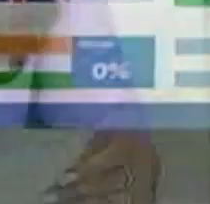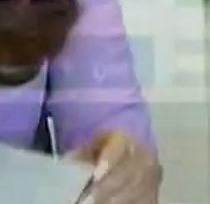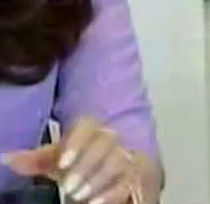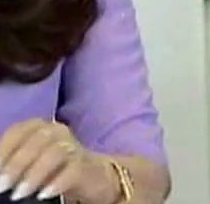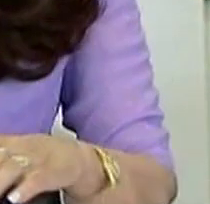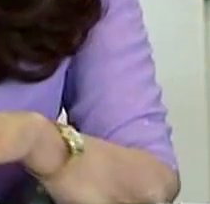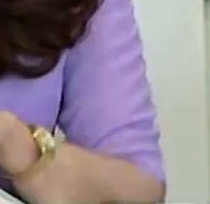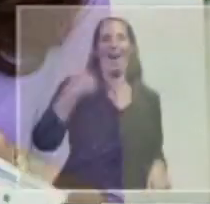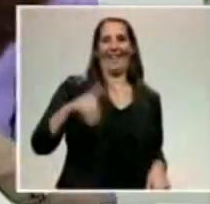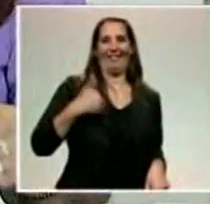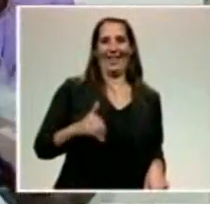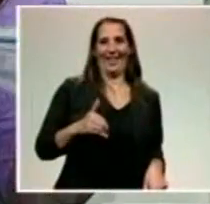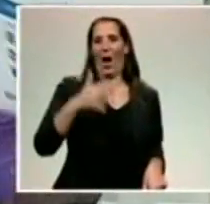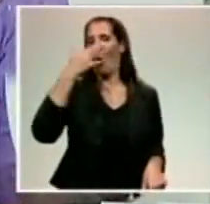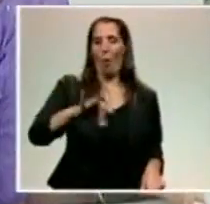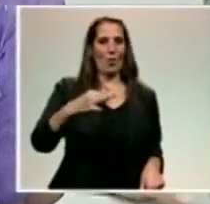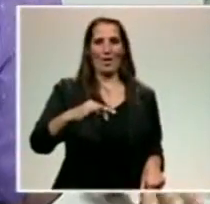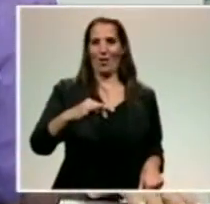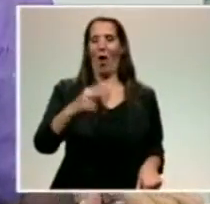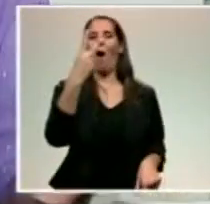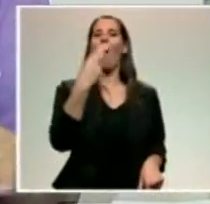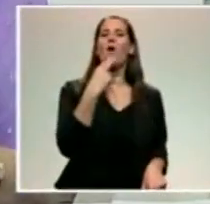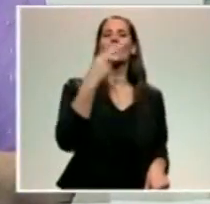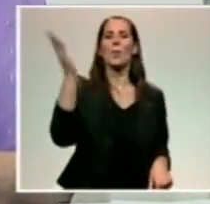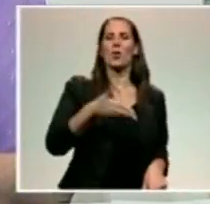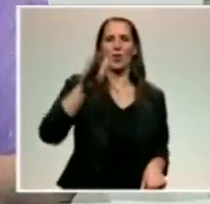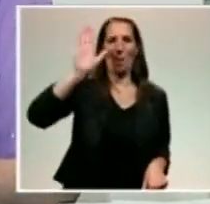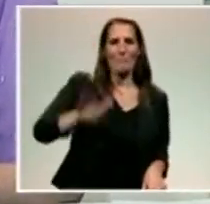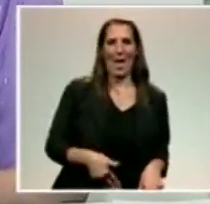República Argentina, 11% menos.